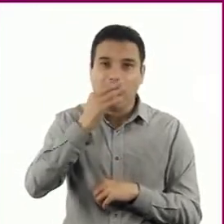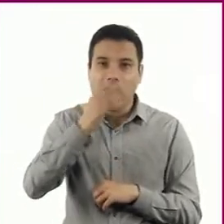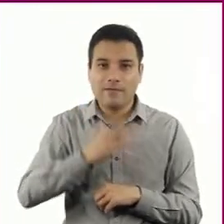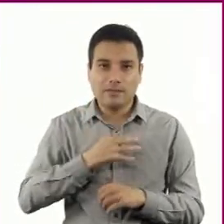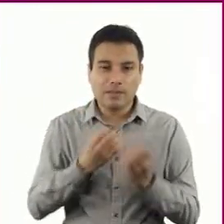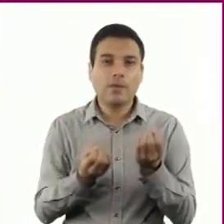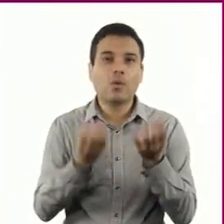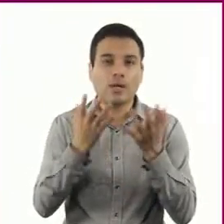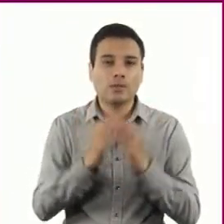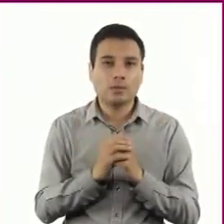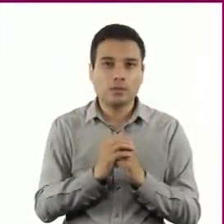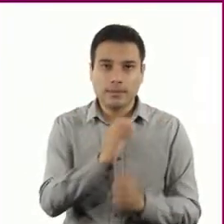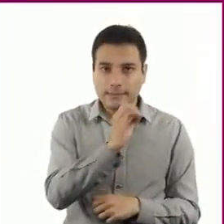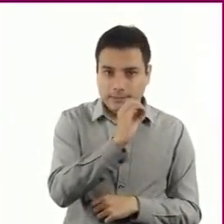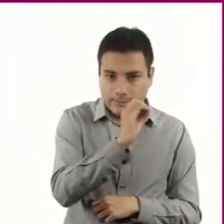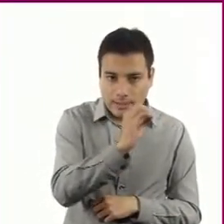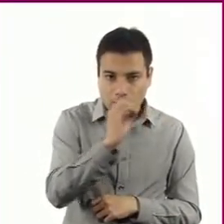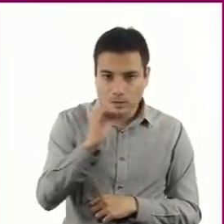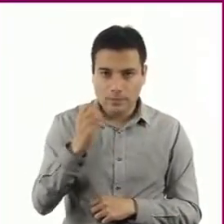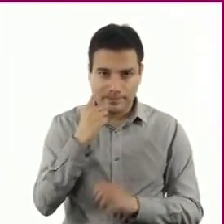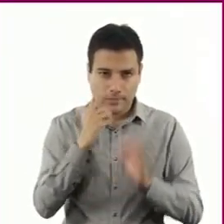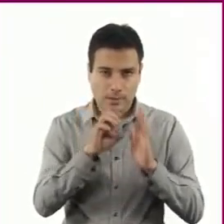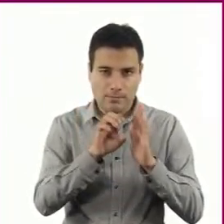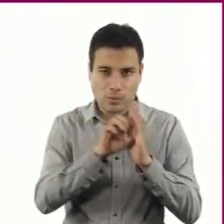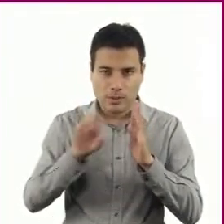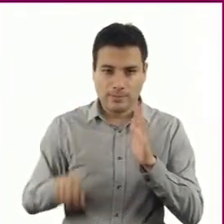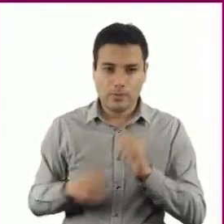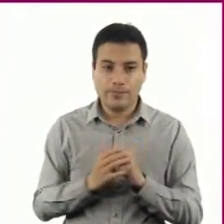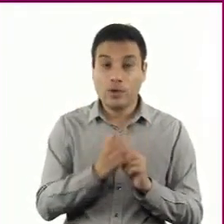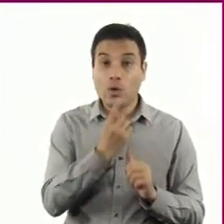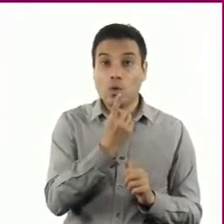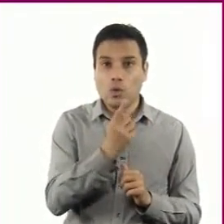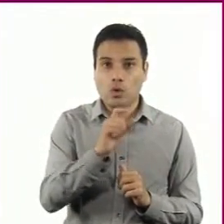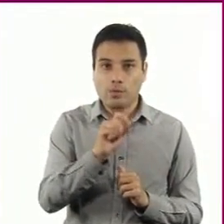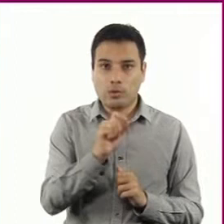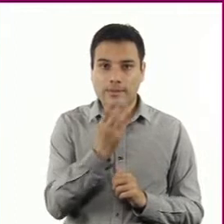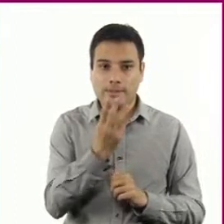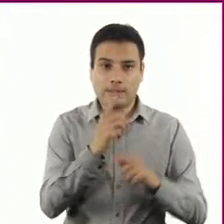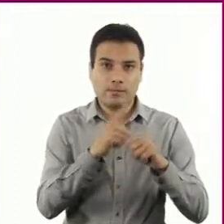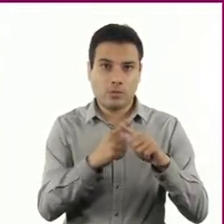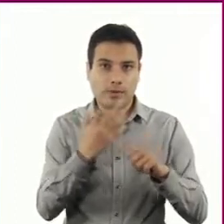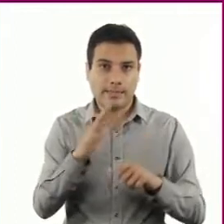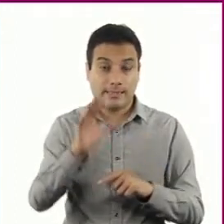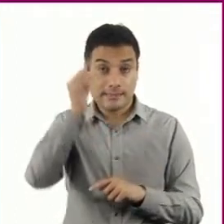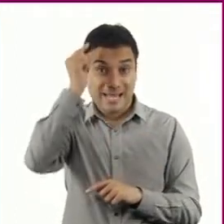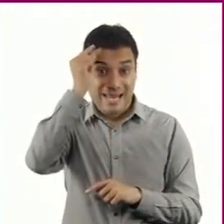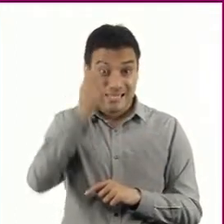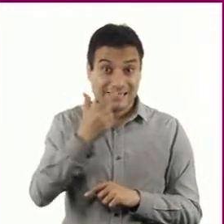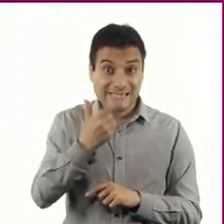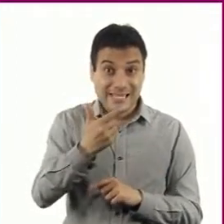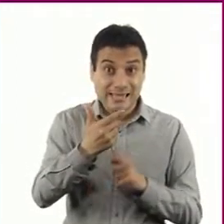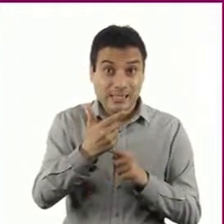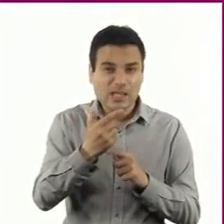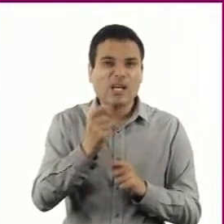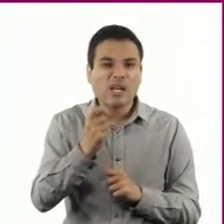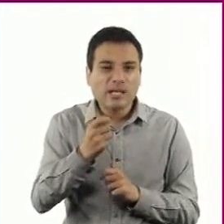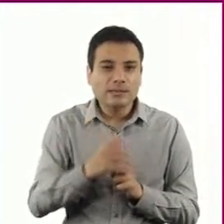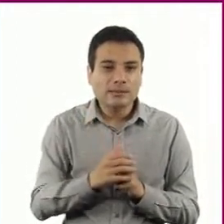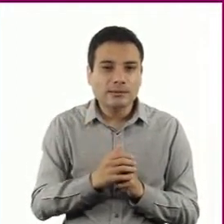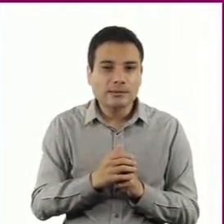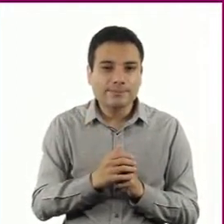que sean necesarios. En el ejemplo que se muestra, 1.23 por 10 elevado a la séptima potencia es lo mismo que